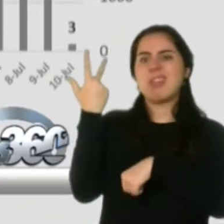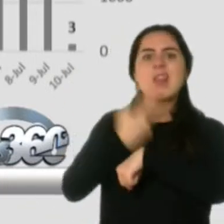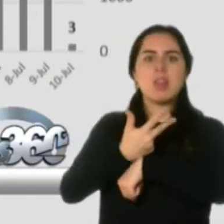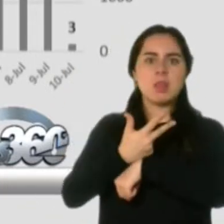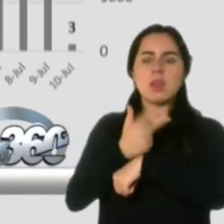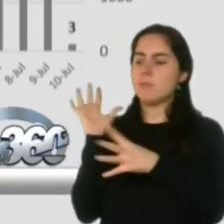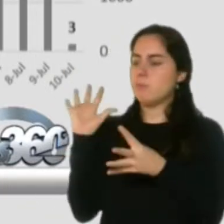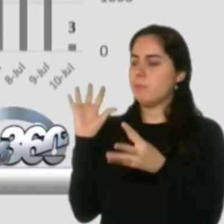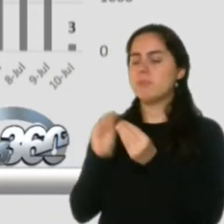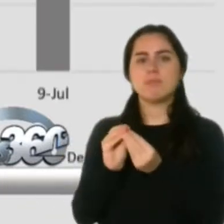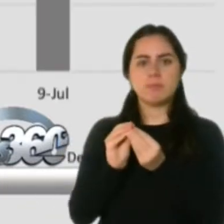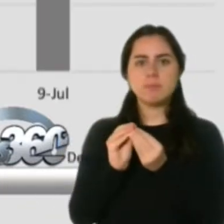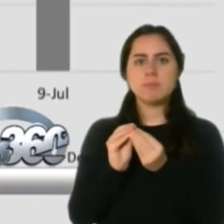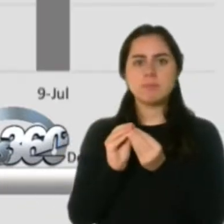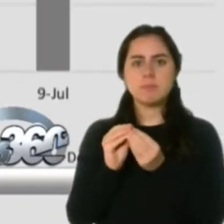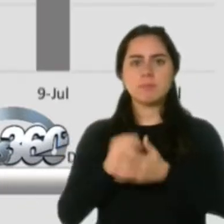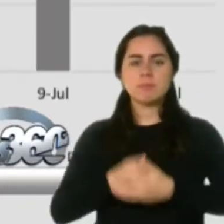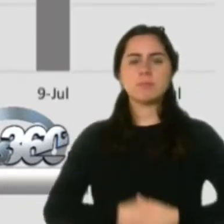acumulados.